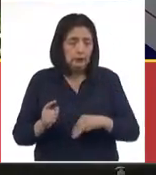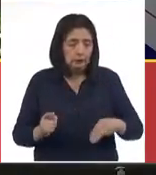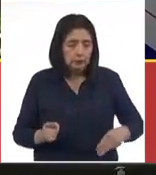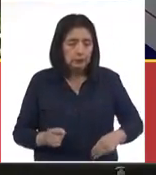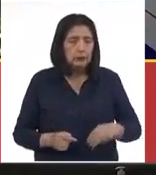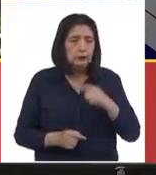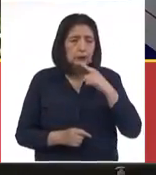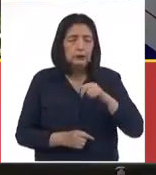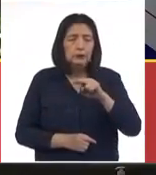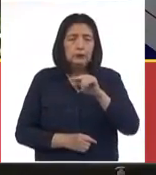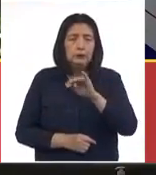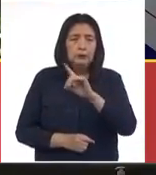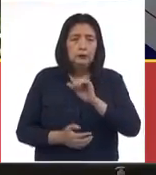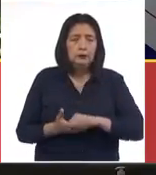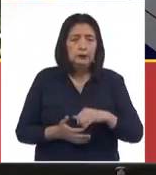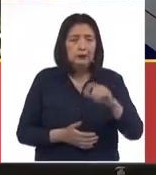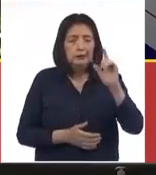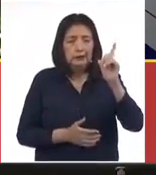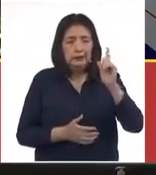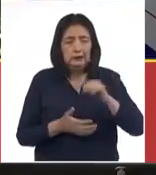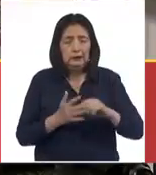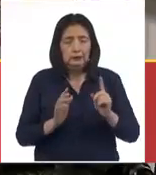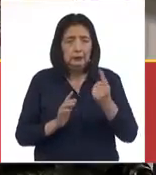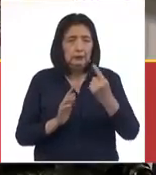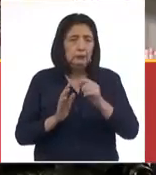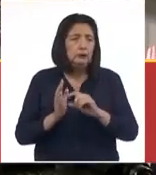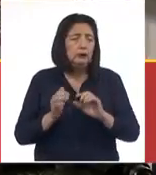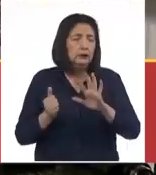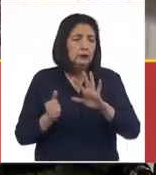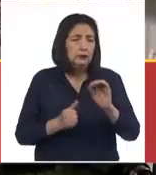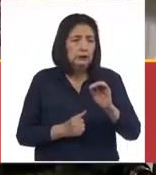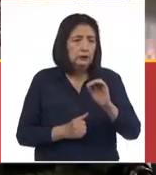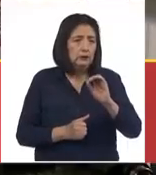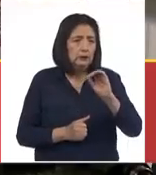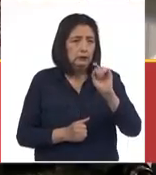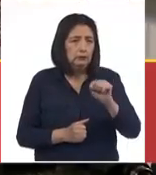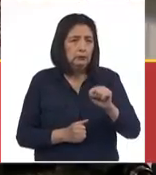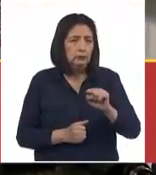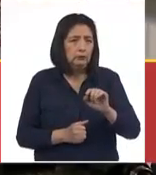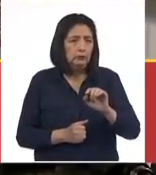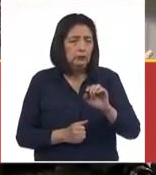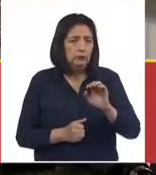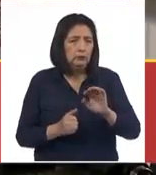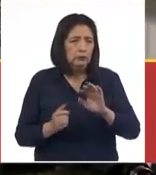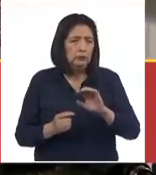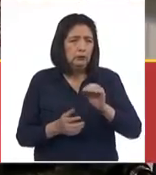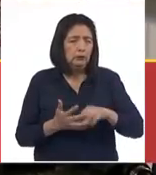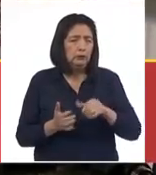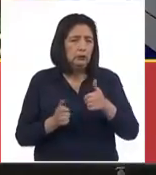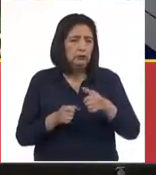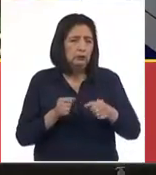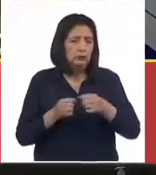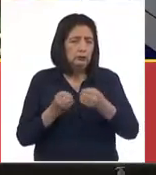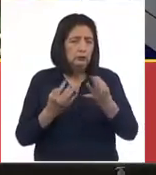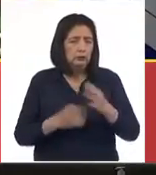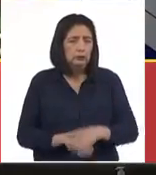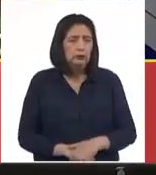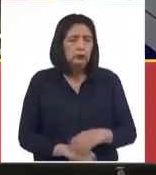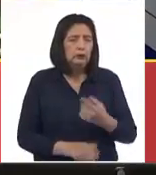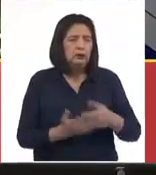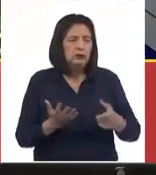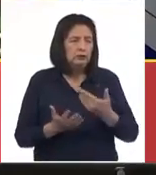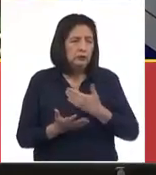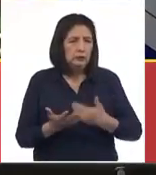vílchez encabezó los resultados al 66% de actas contabilizadas fórmula